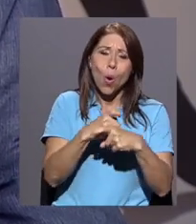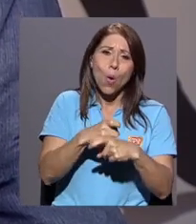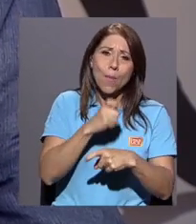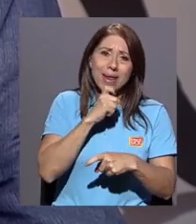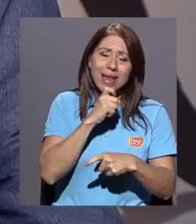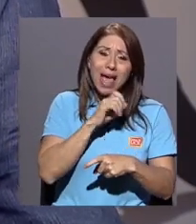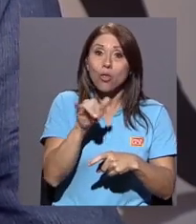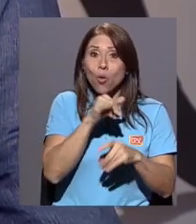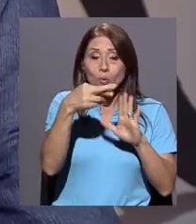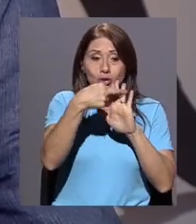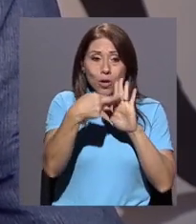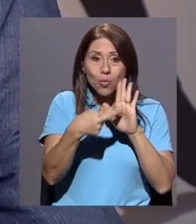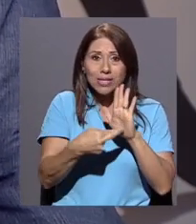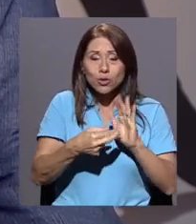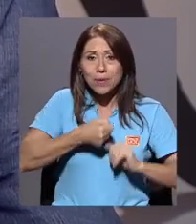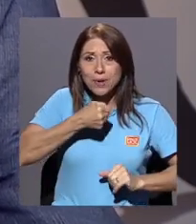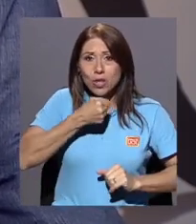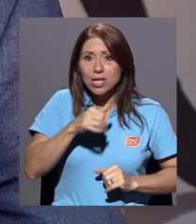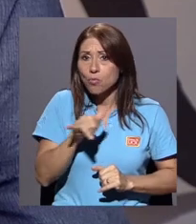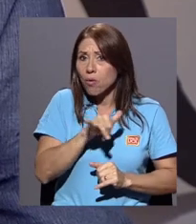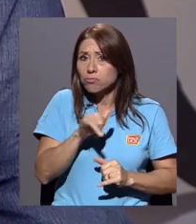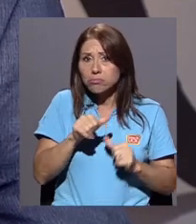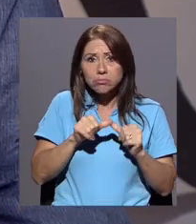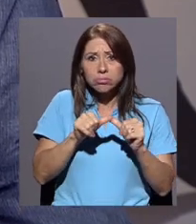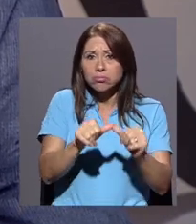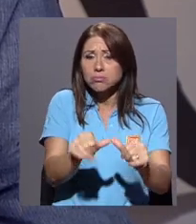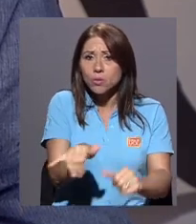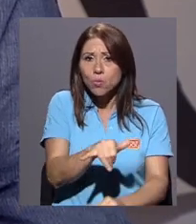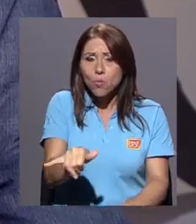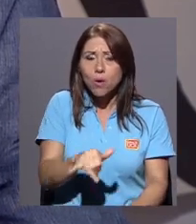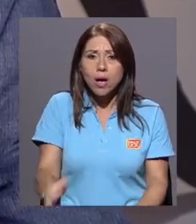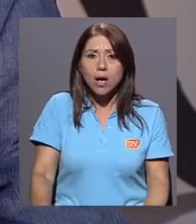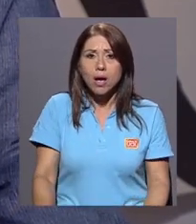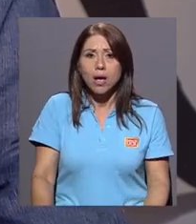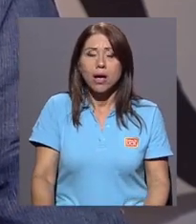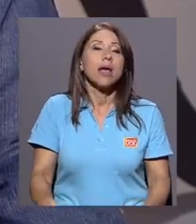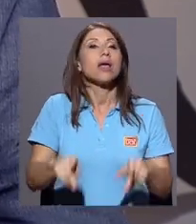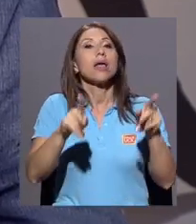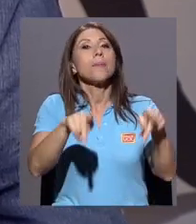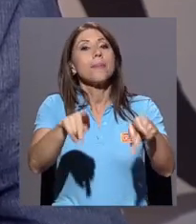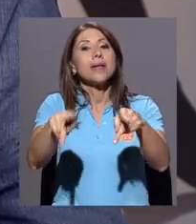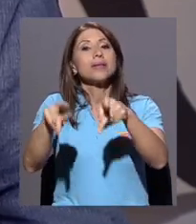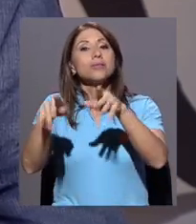regulación de contenidos del periodismo, como lo sigue siendo. Entonces, por